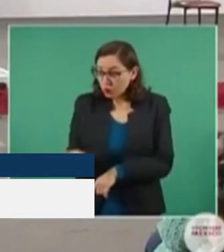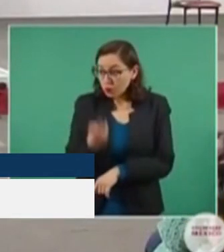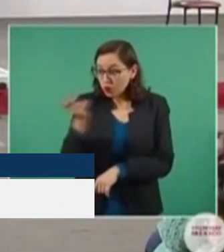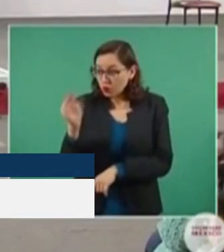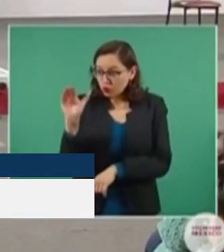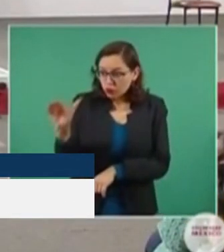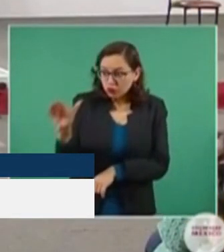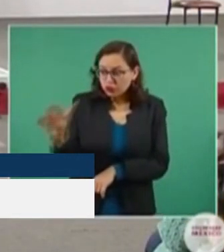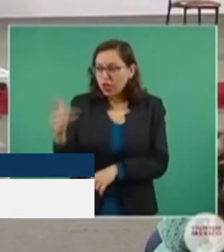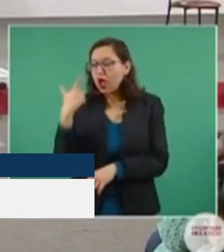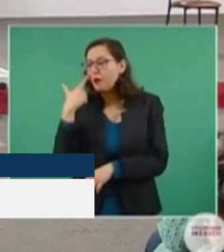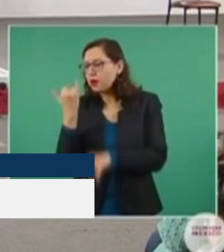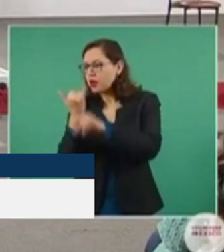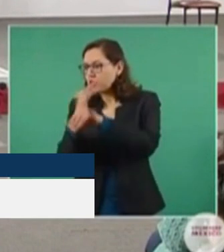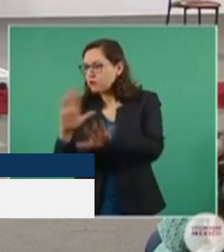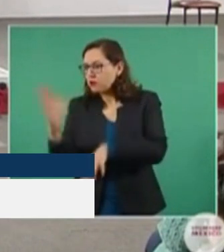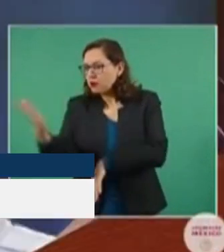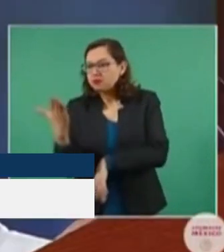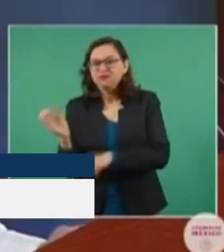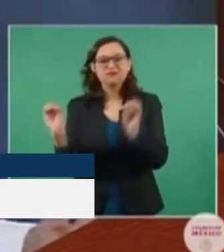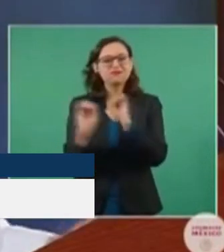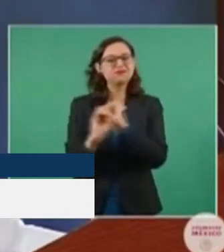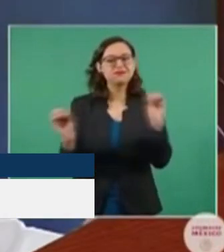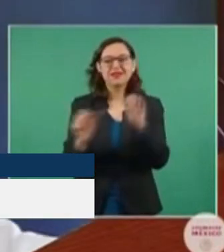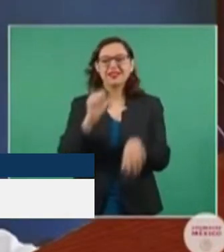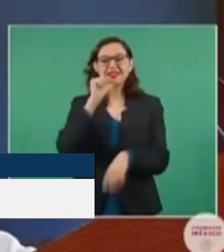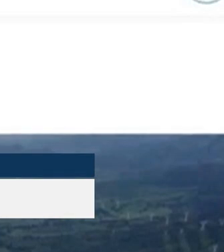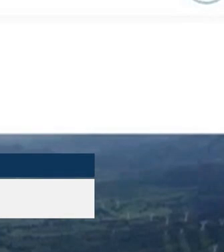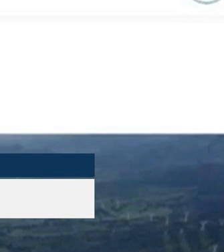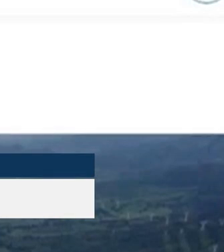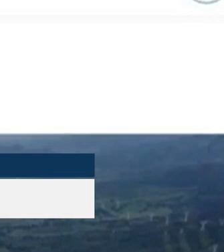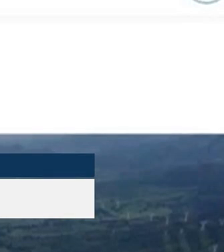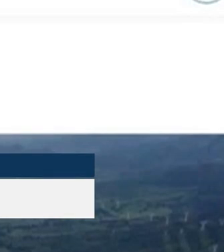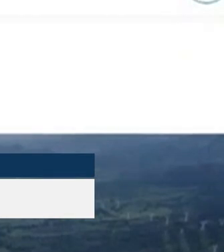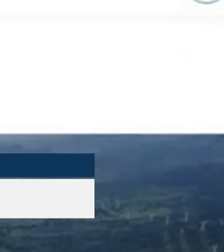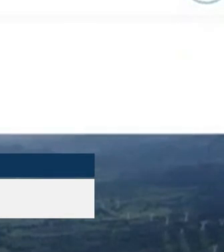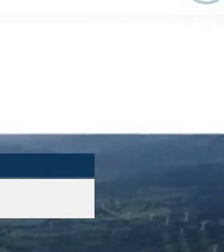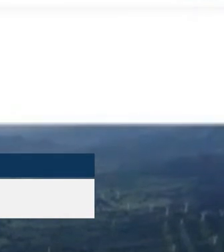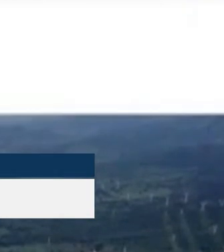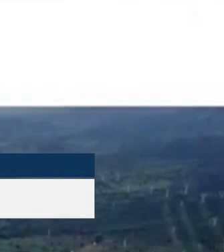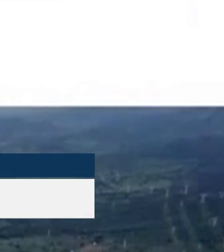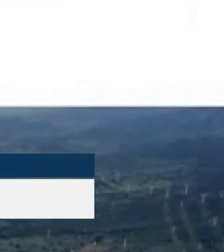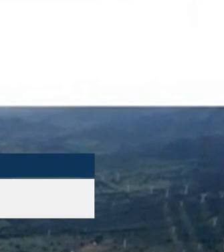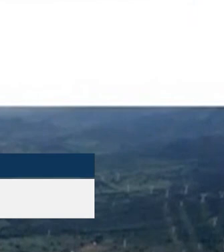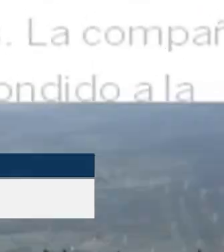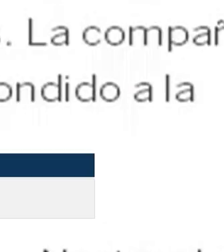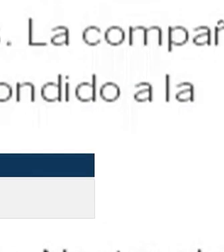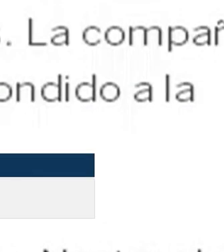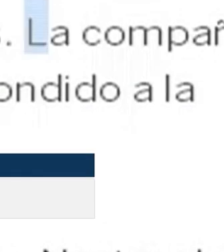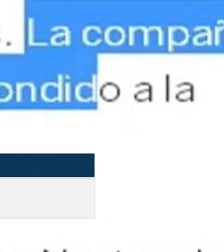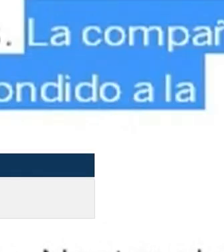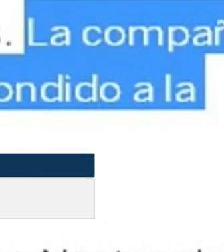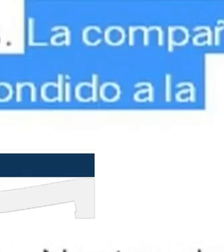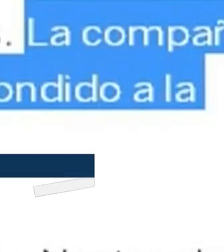en una información sobre desechos nucleares en el texto se dice claramente sin embargo que se pidió una versión oficial